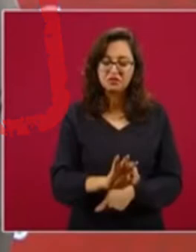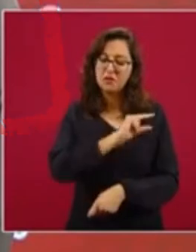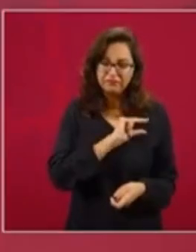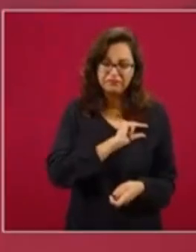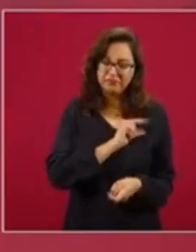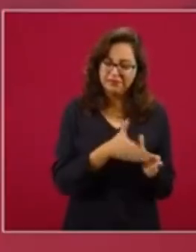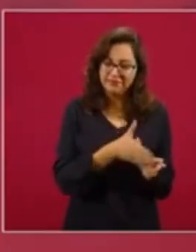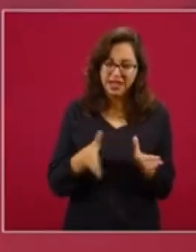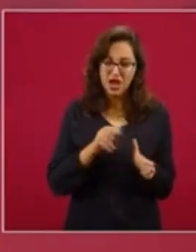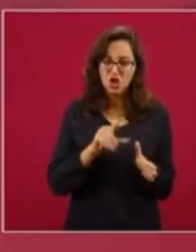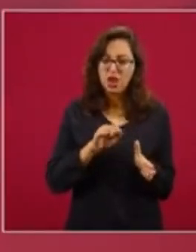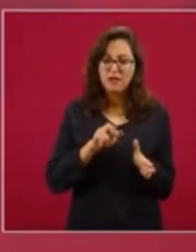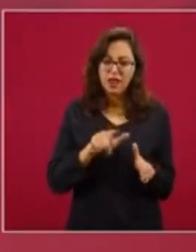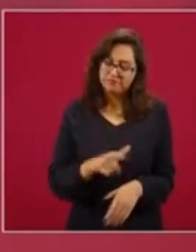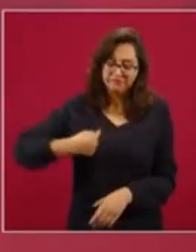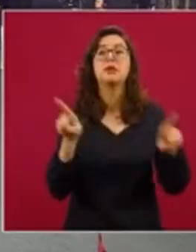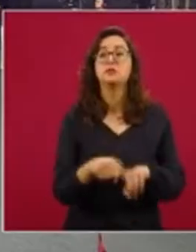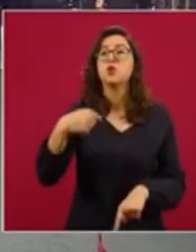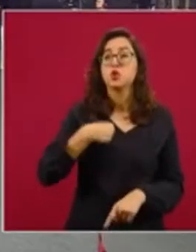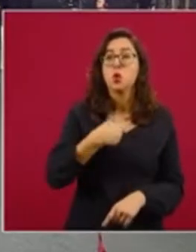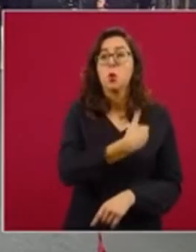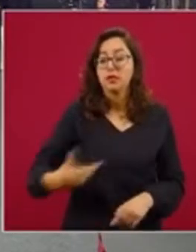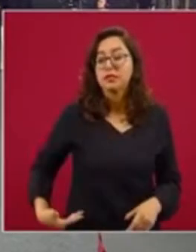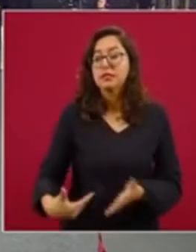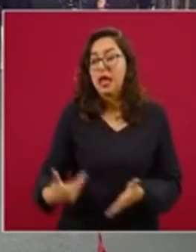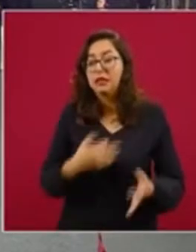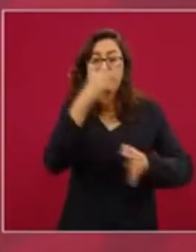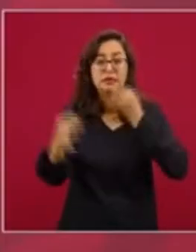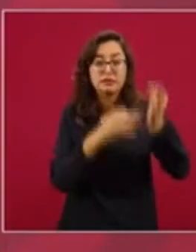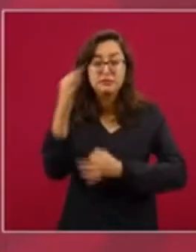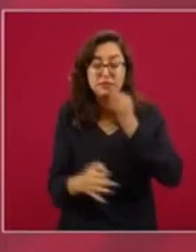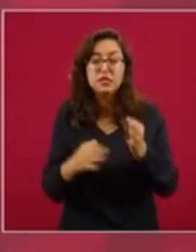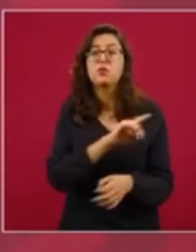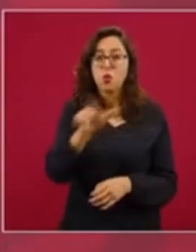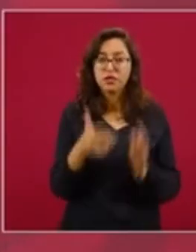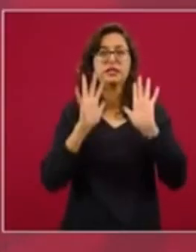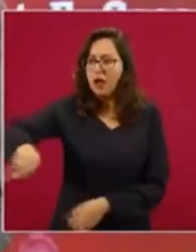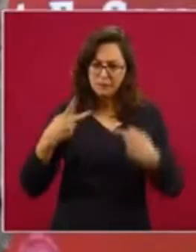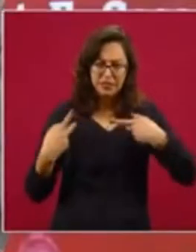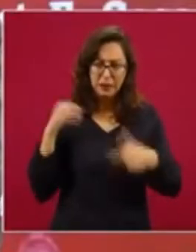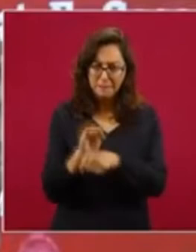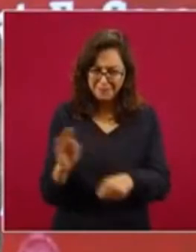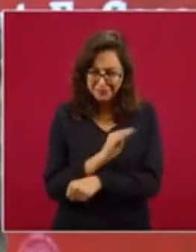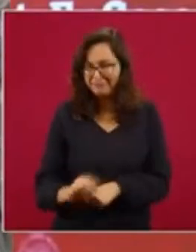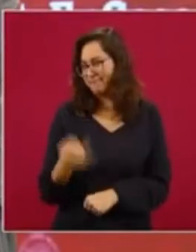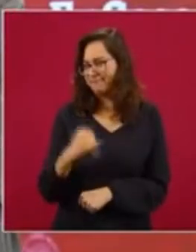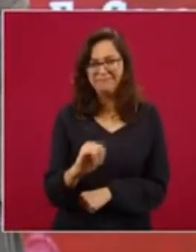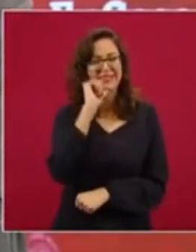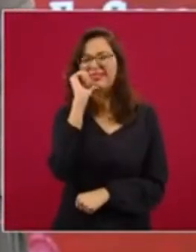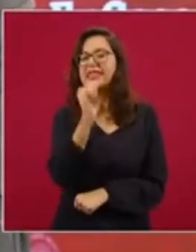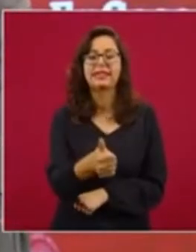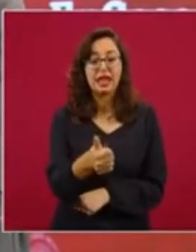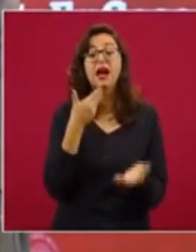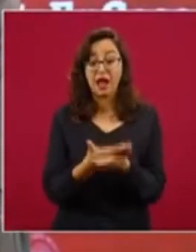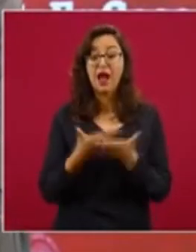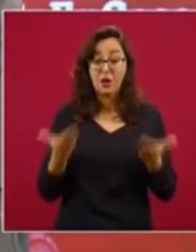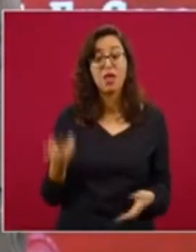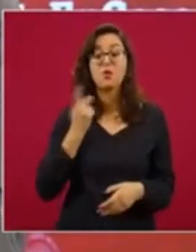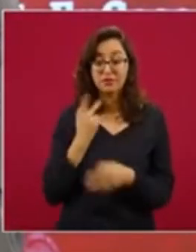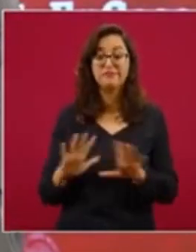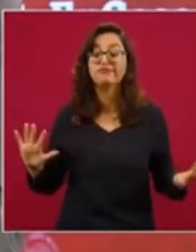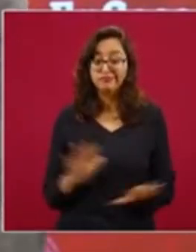extranjero. Y nosotros no estamos de acuerdo con eso. Y está en los compromisos el rescatar a Pemex y a la Comisión Federal de Electricidad. Entonces, ahora hay un cambio de